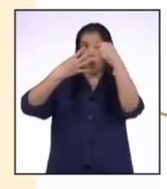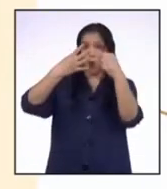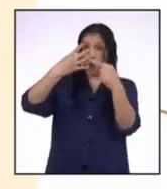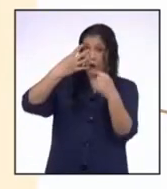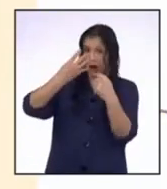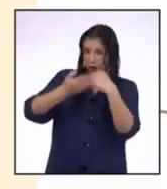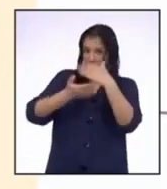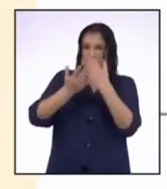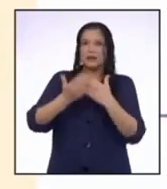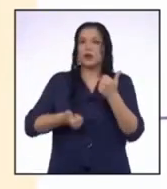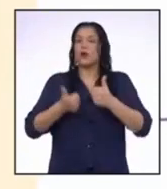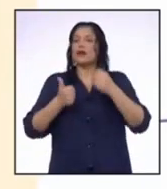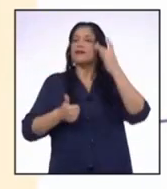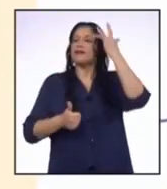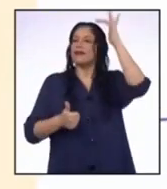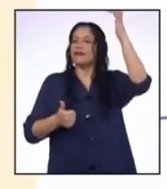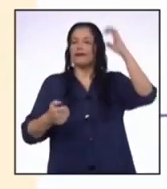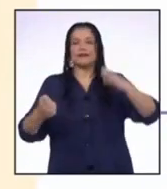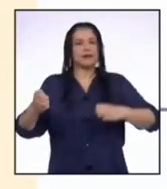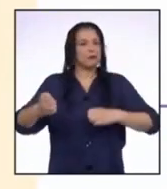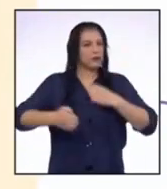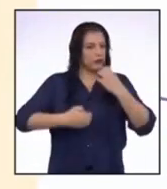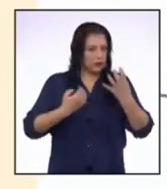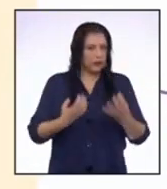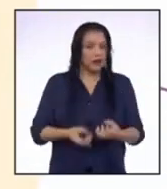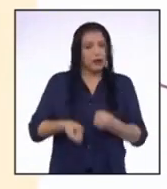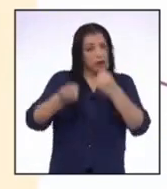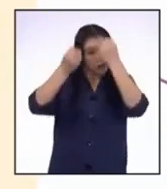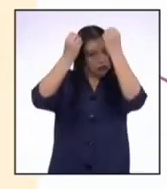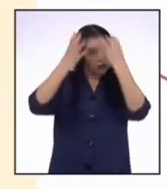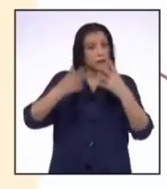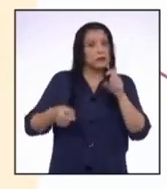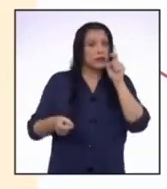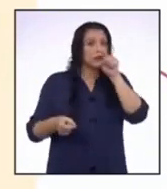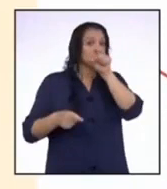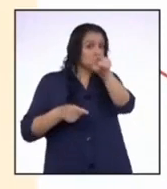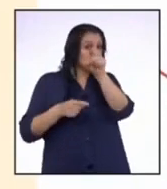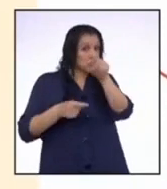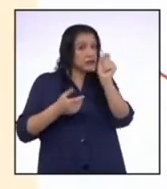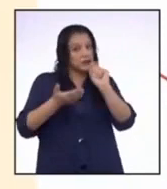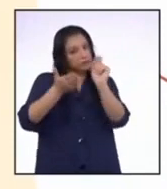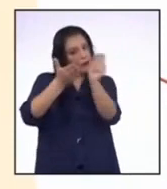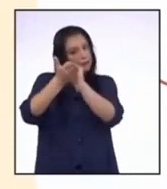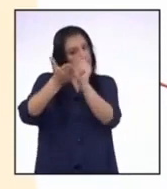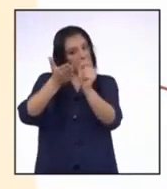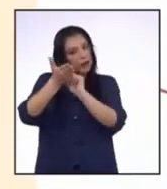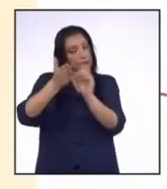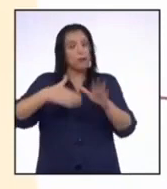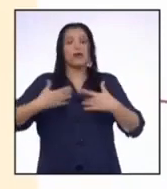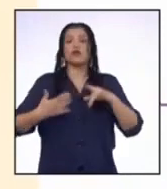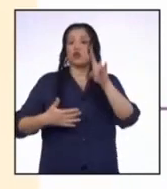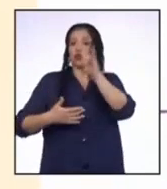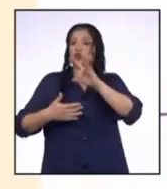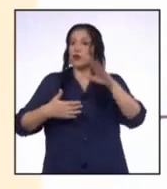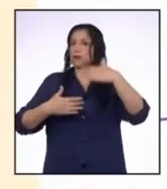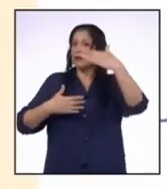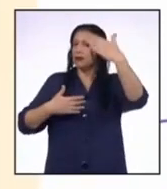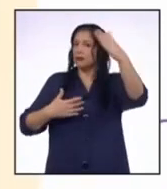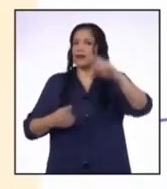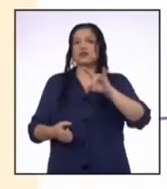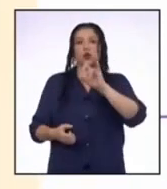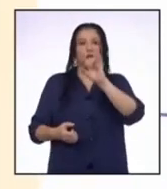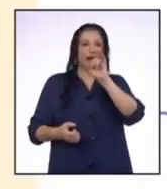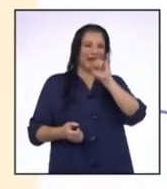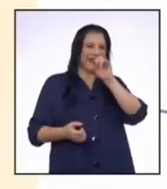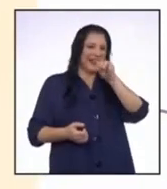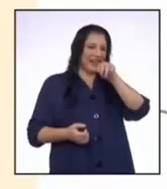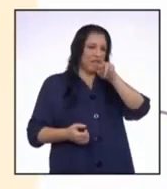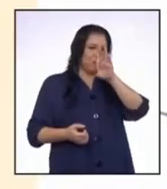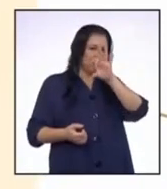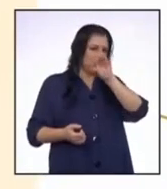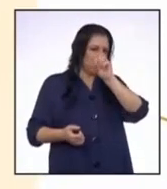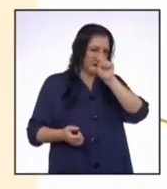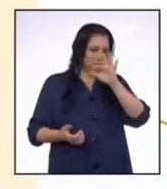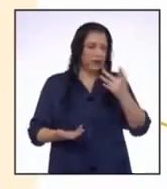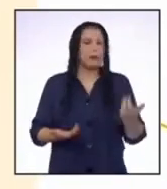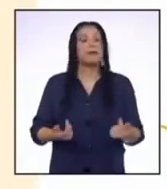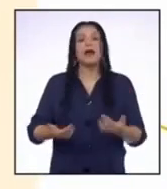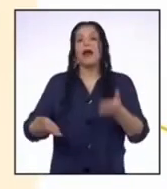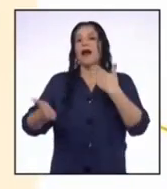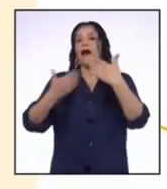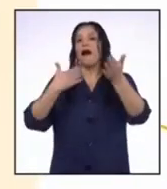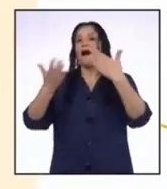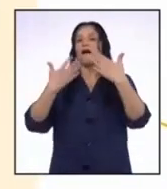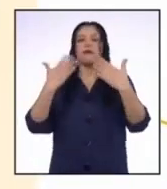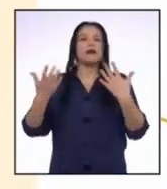de la inteligencia emocional. Datos que deberías anotar porque te podrían servir para hacer tu infografía. Así es.